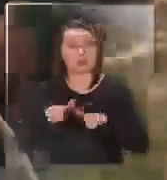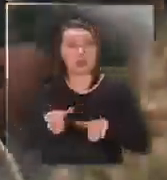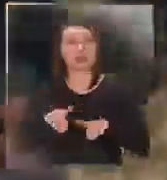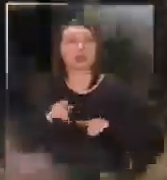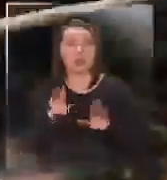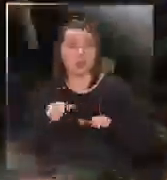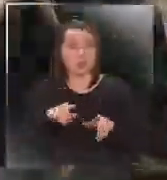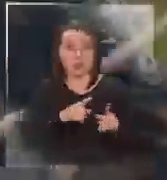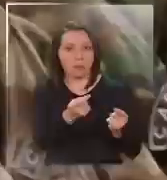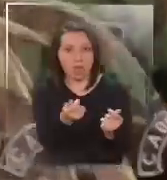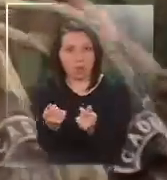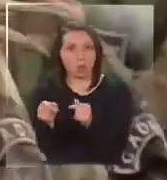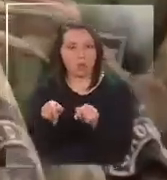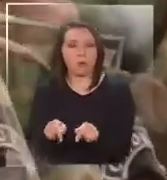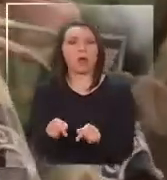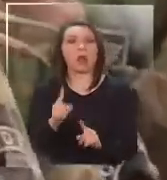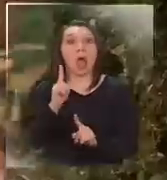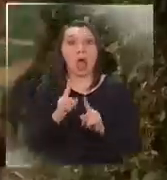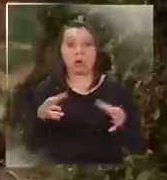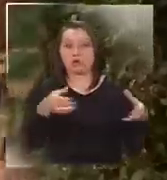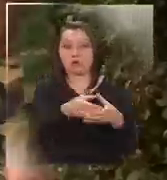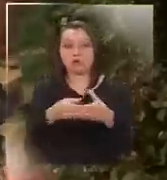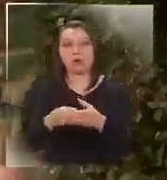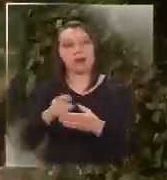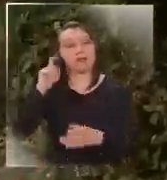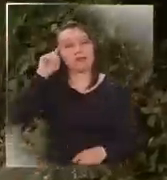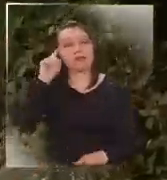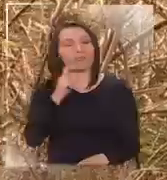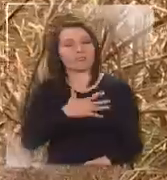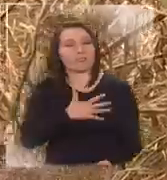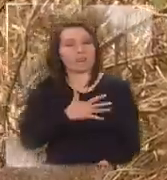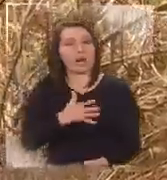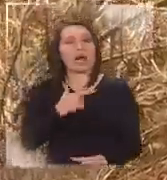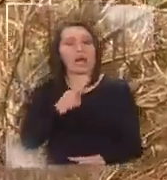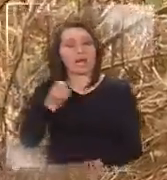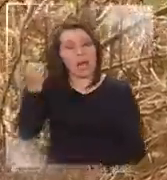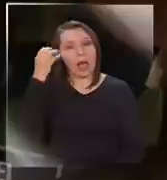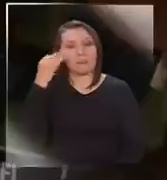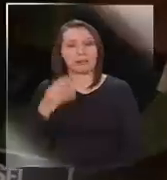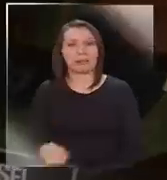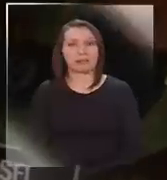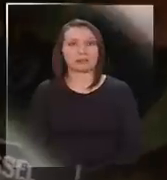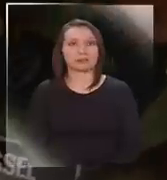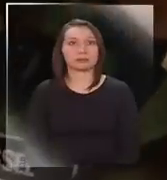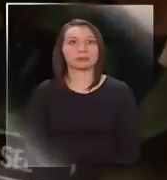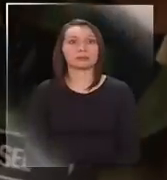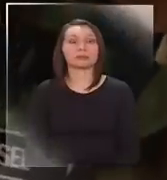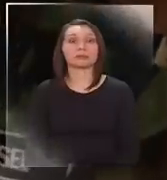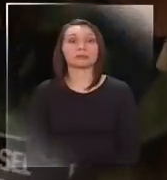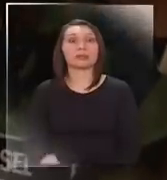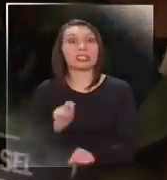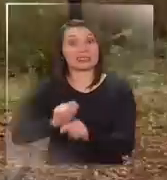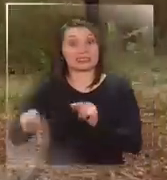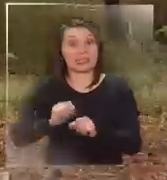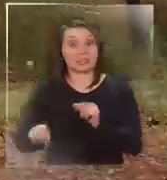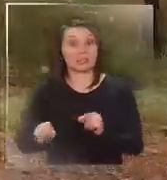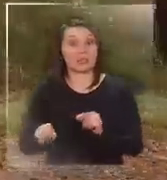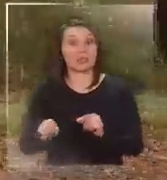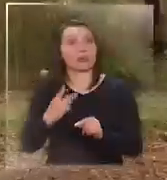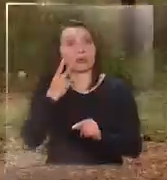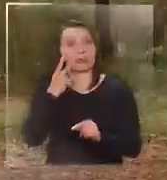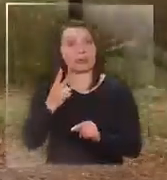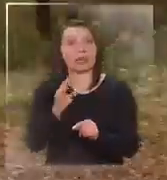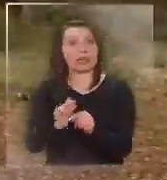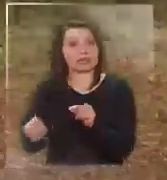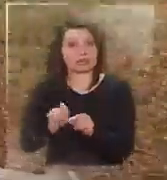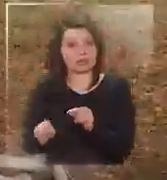En cada uno de los módulos se observa entusiasmo y fascinación de los niños por aprender. Encendedor, igual, encendedor.